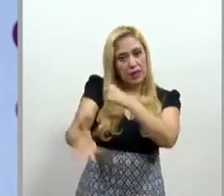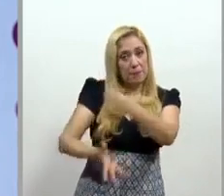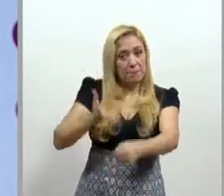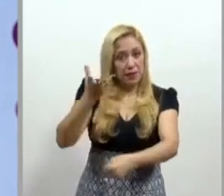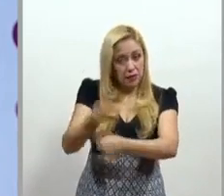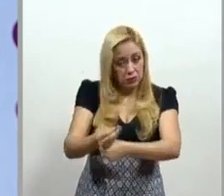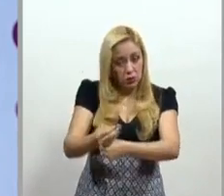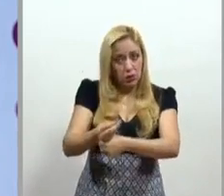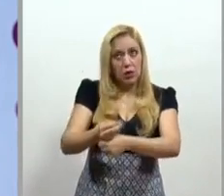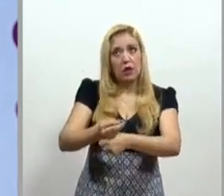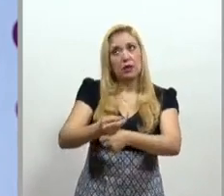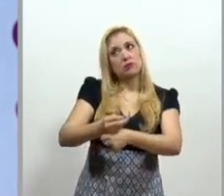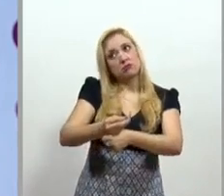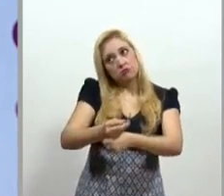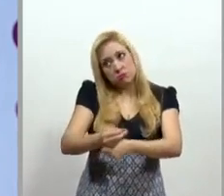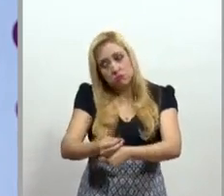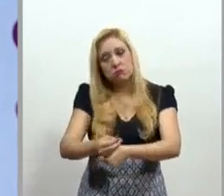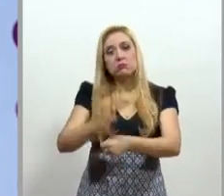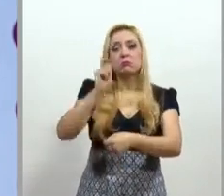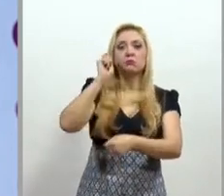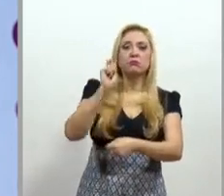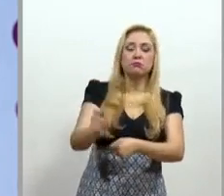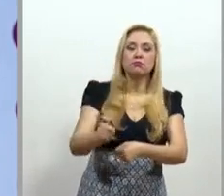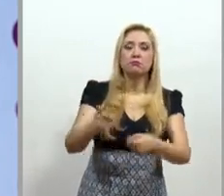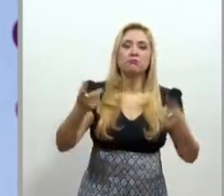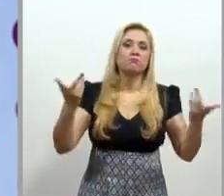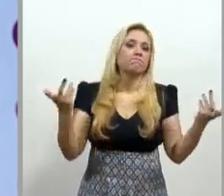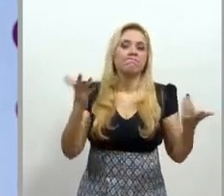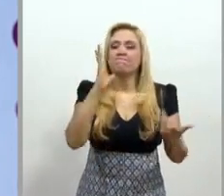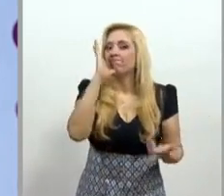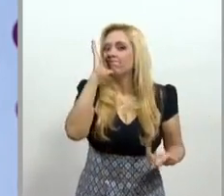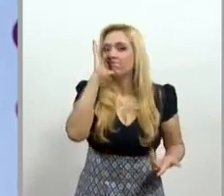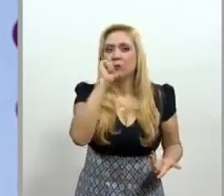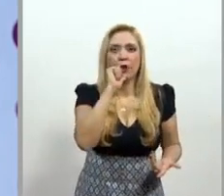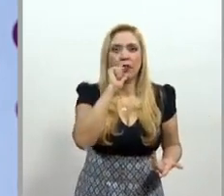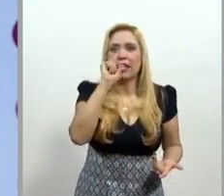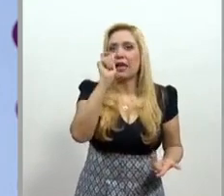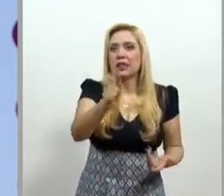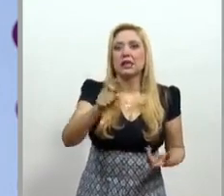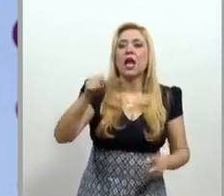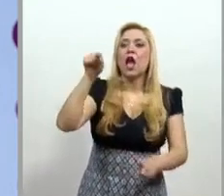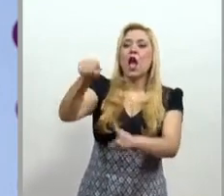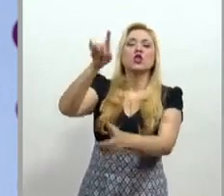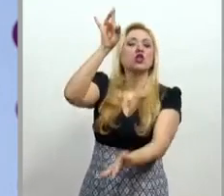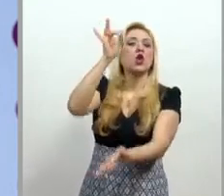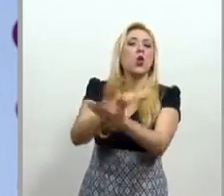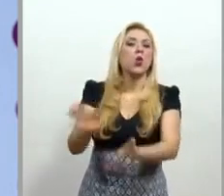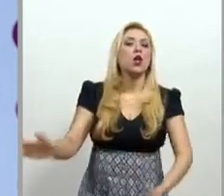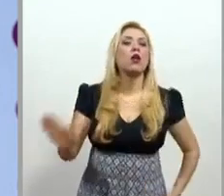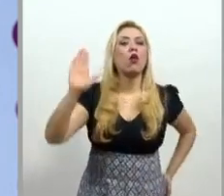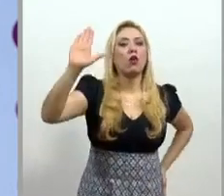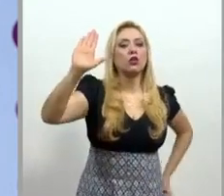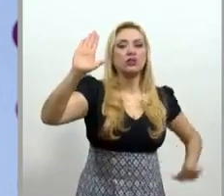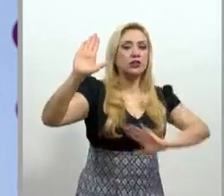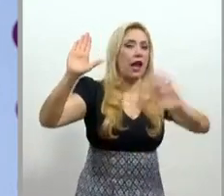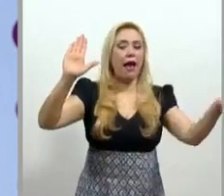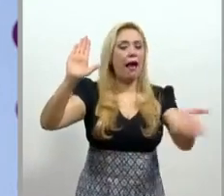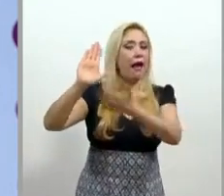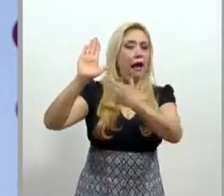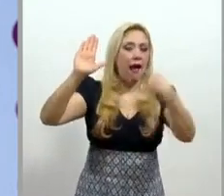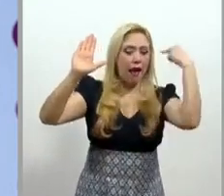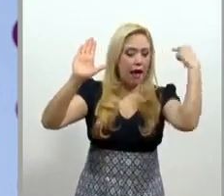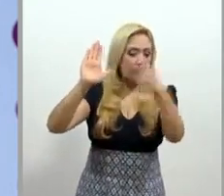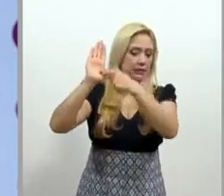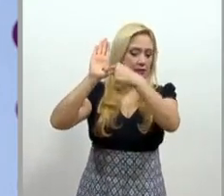va a ser un tema discrecional, donde no se puede decir este es el único remedio. Es un tema que se tiene